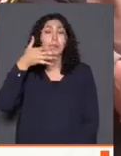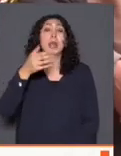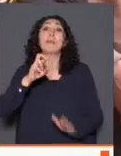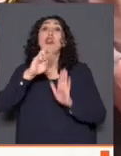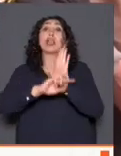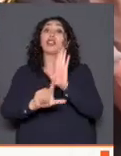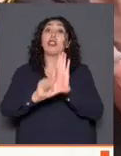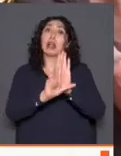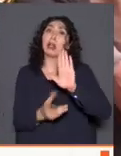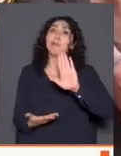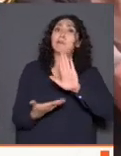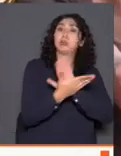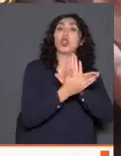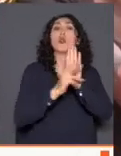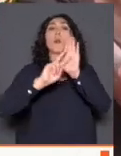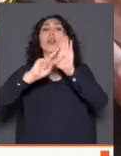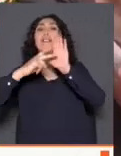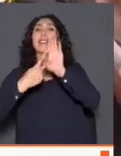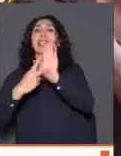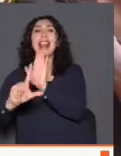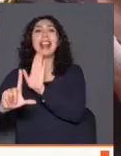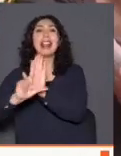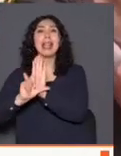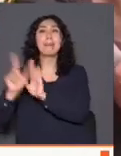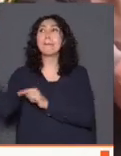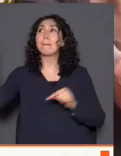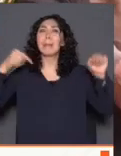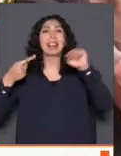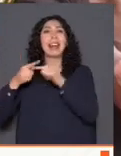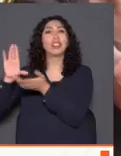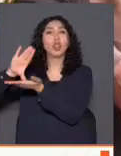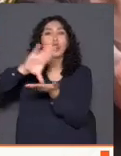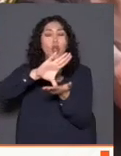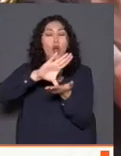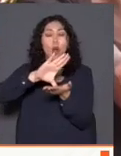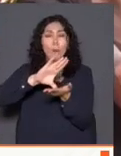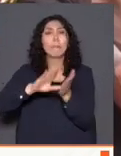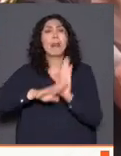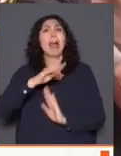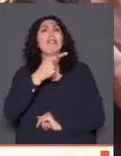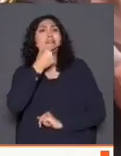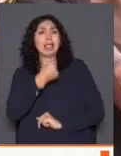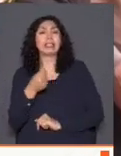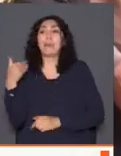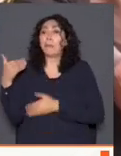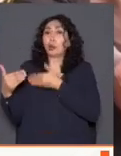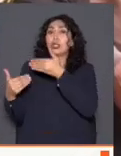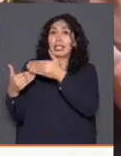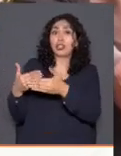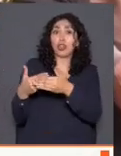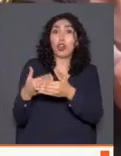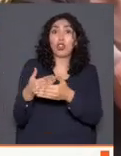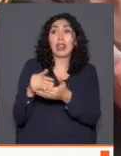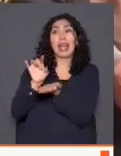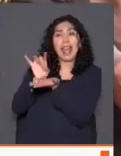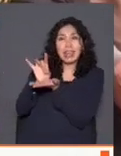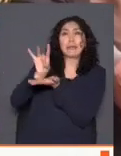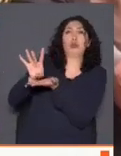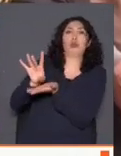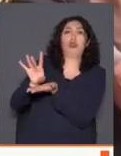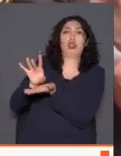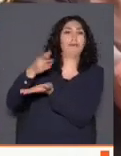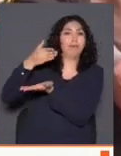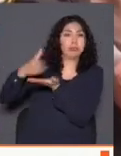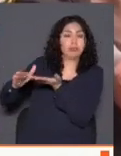la reciente ley migratoria aprobada en el Parlamento y facilite el proceso de expulsión, simplificando